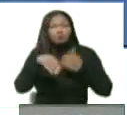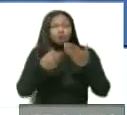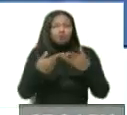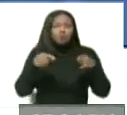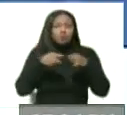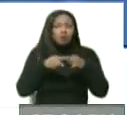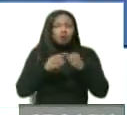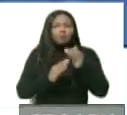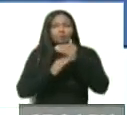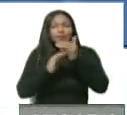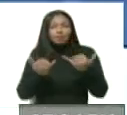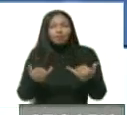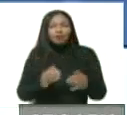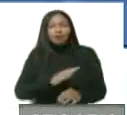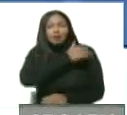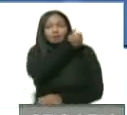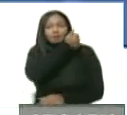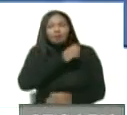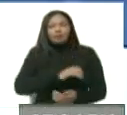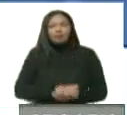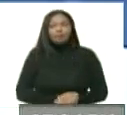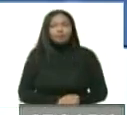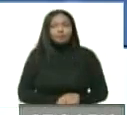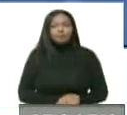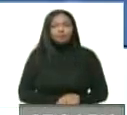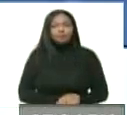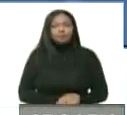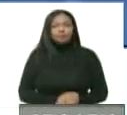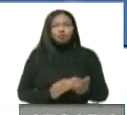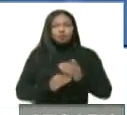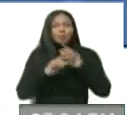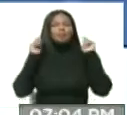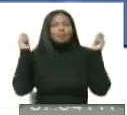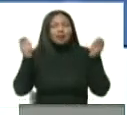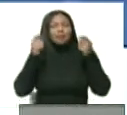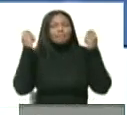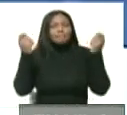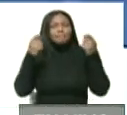comandante jefe del comando de campaña